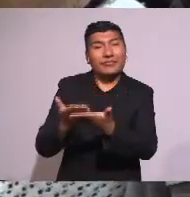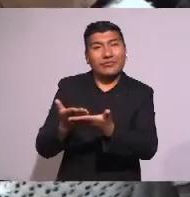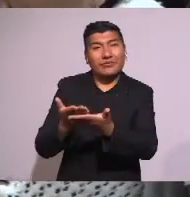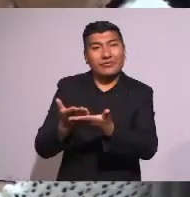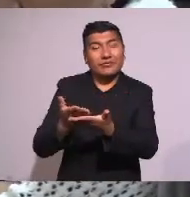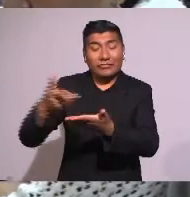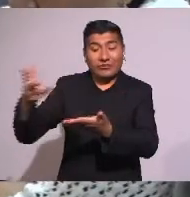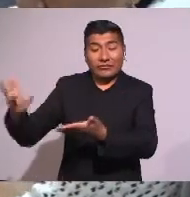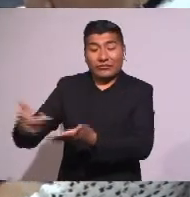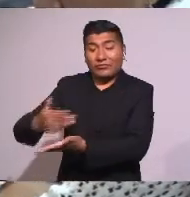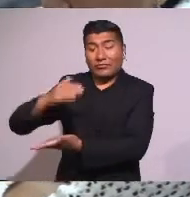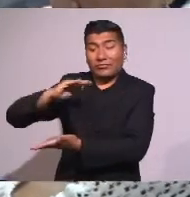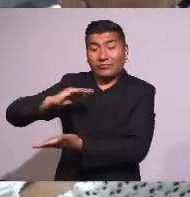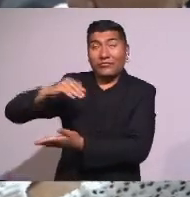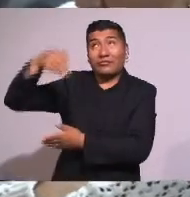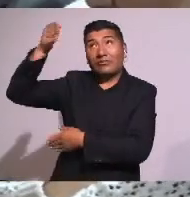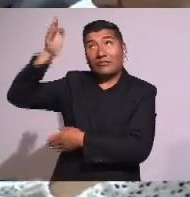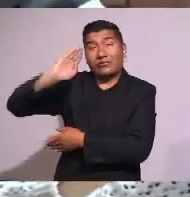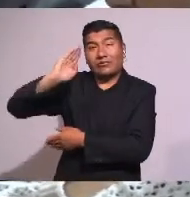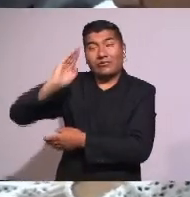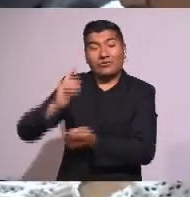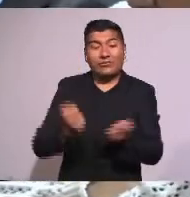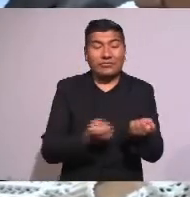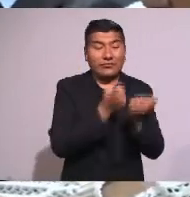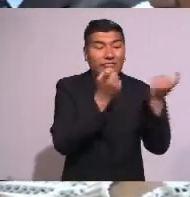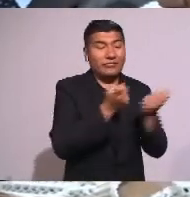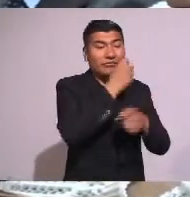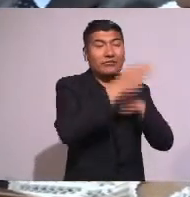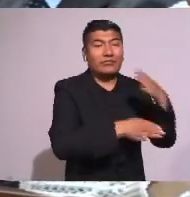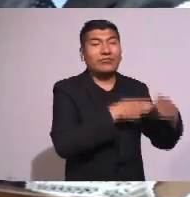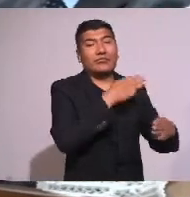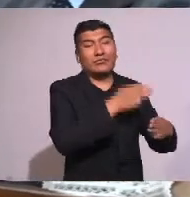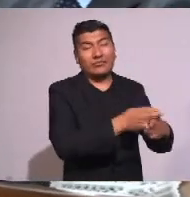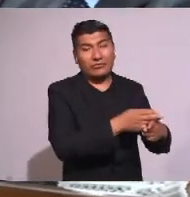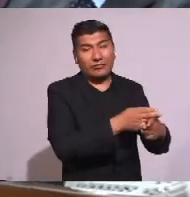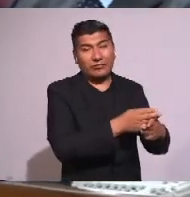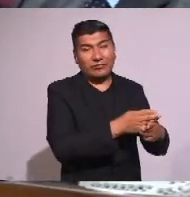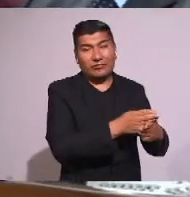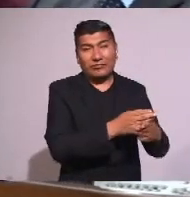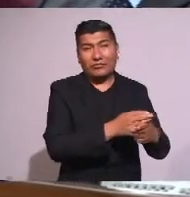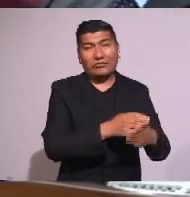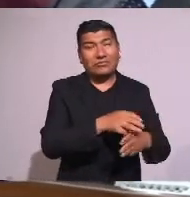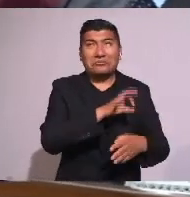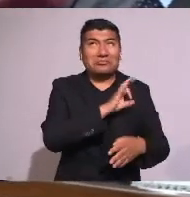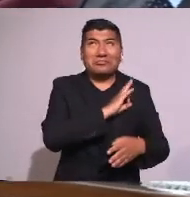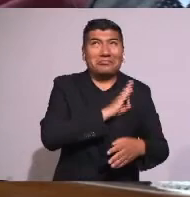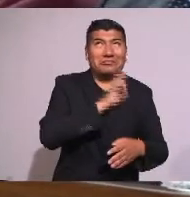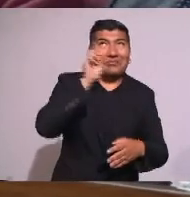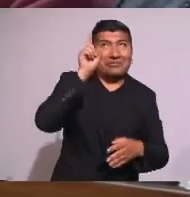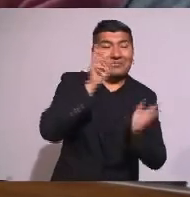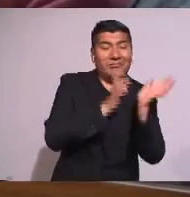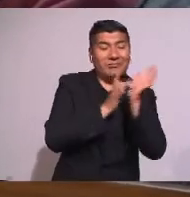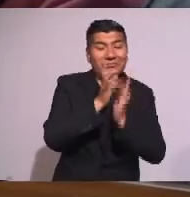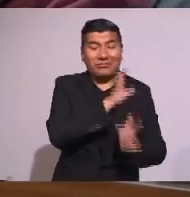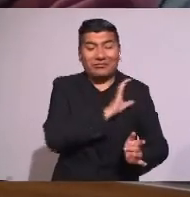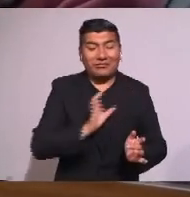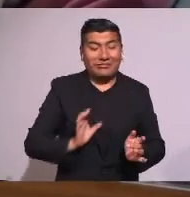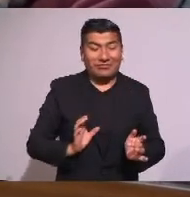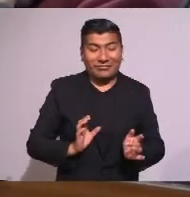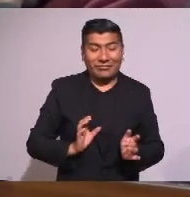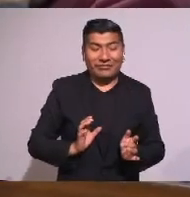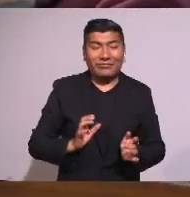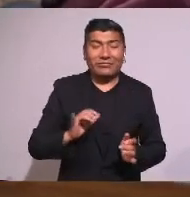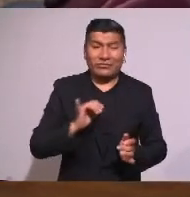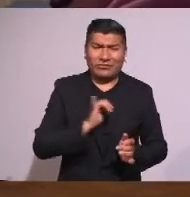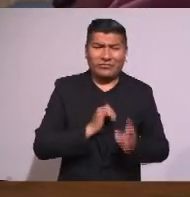el Cordero de Dios y el pecado del mundo. Si no reconozco a Jesucristo claramente,